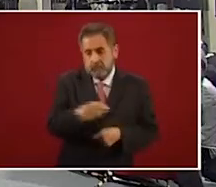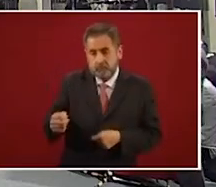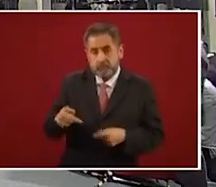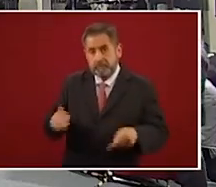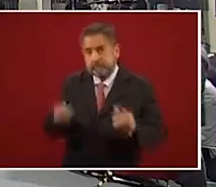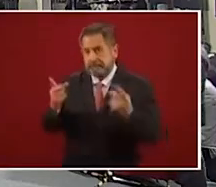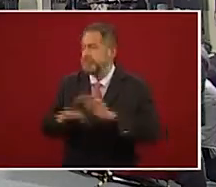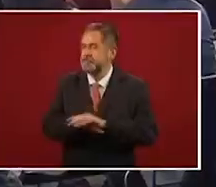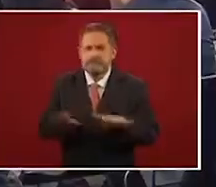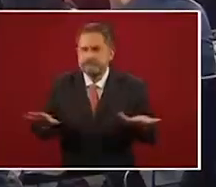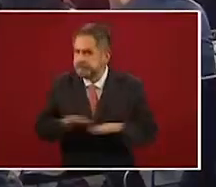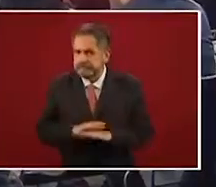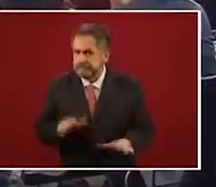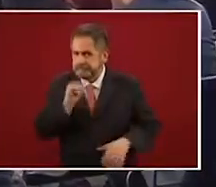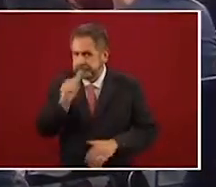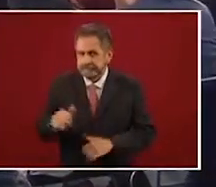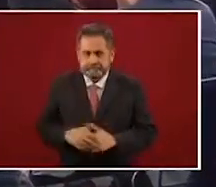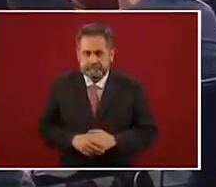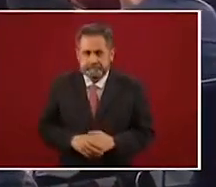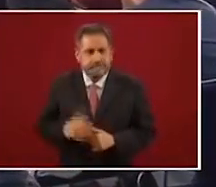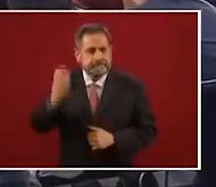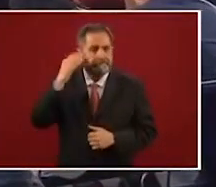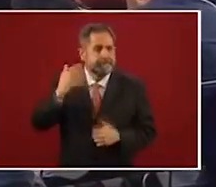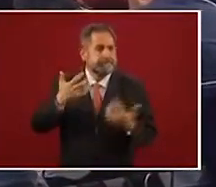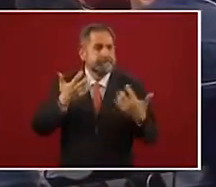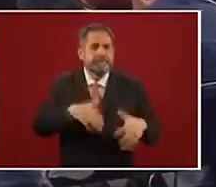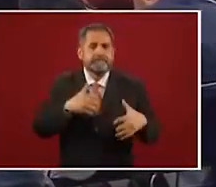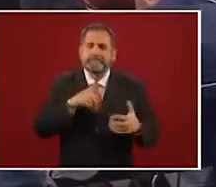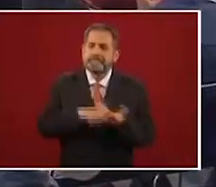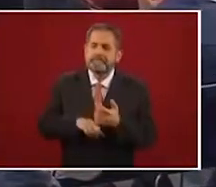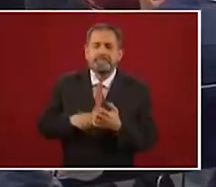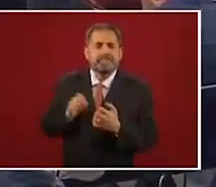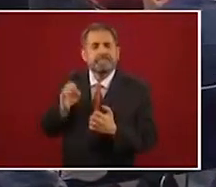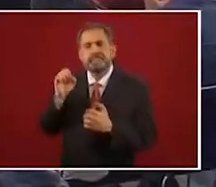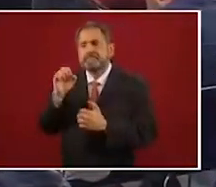empresas que se dedicaban a